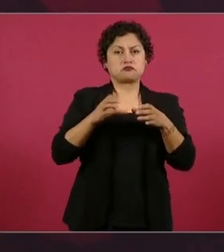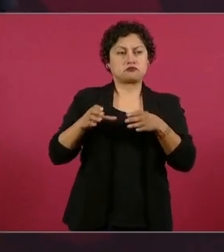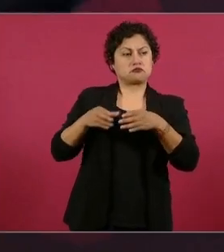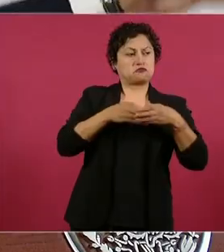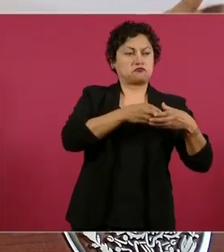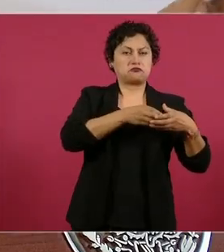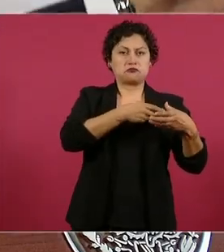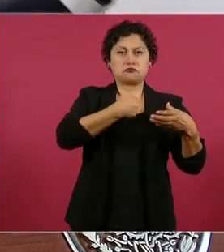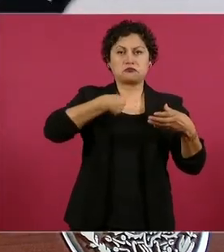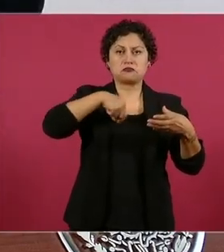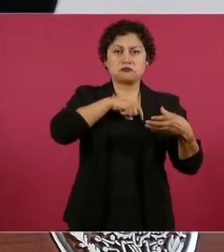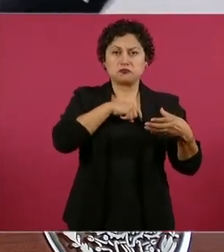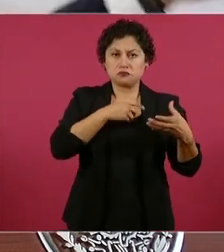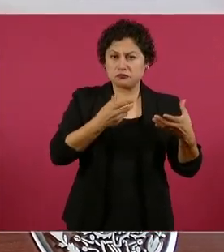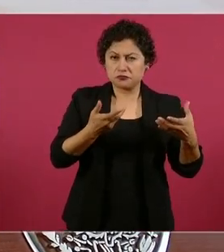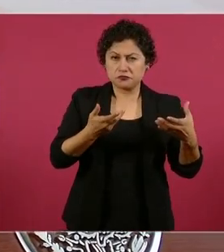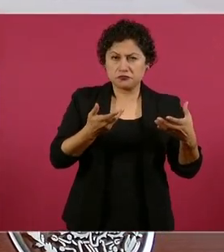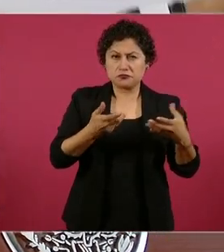Nosotros